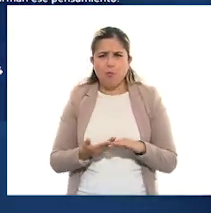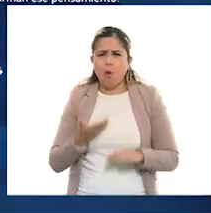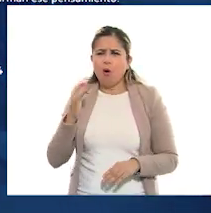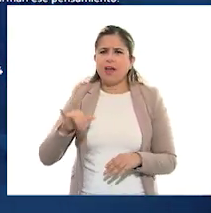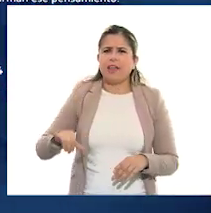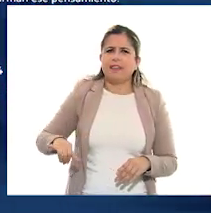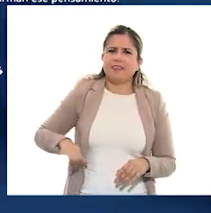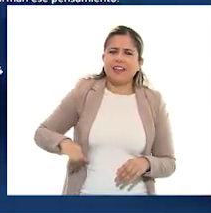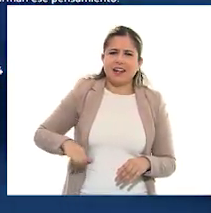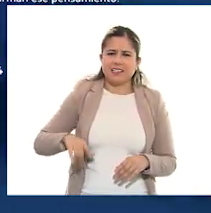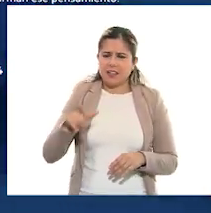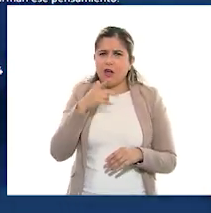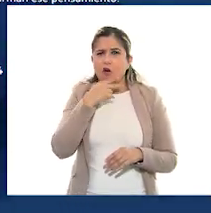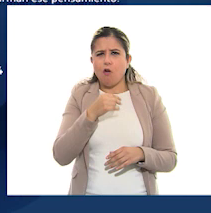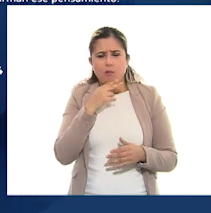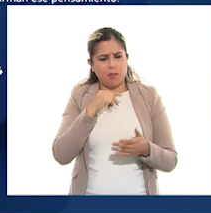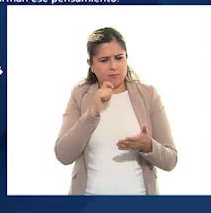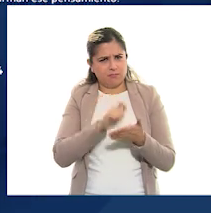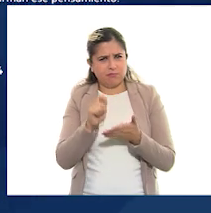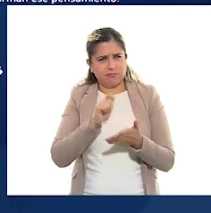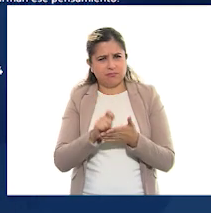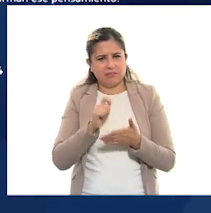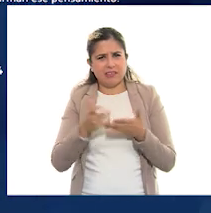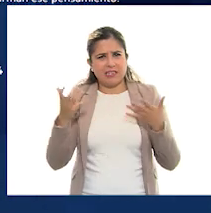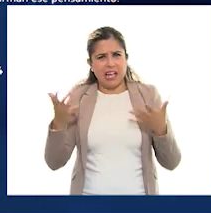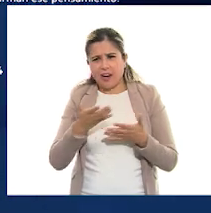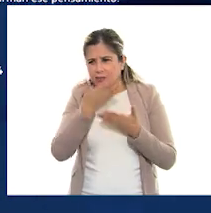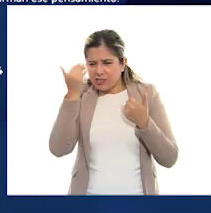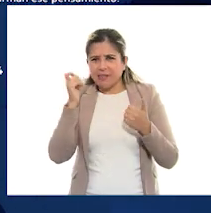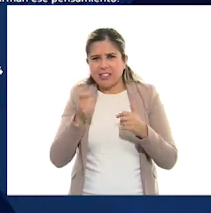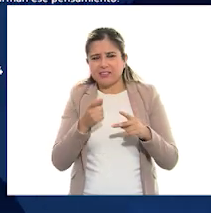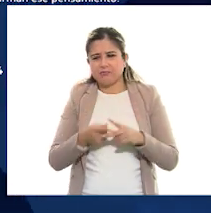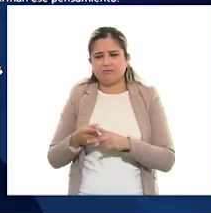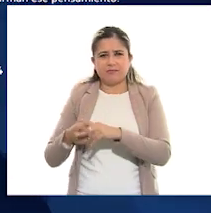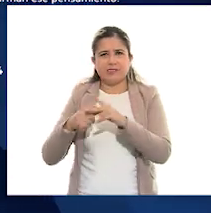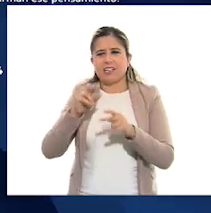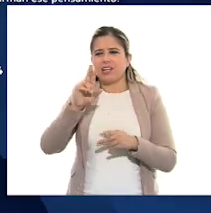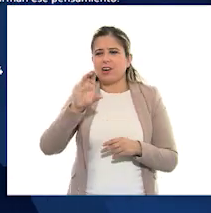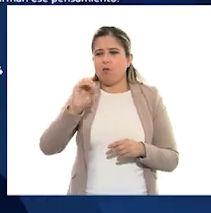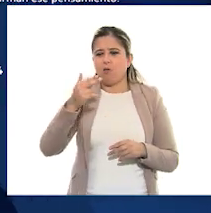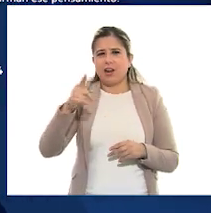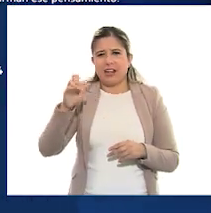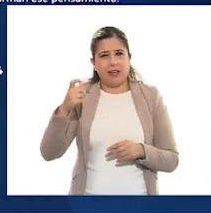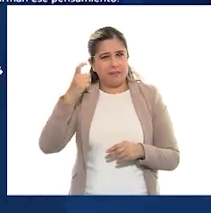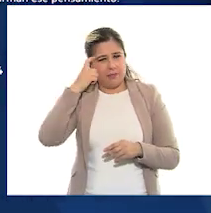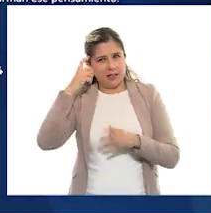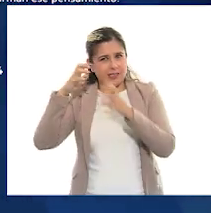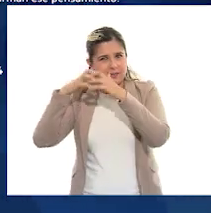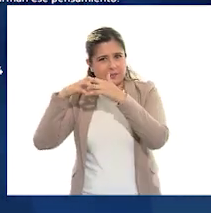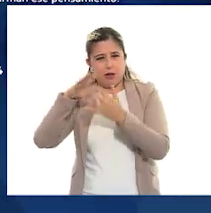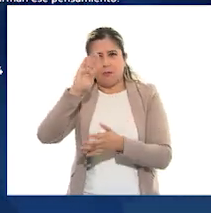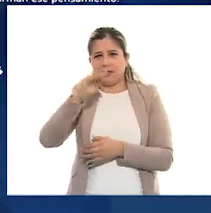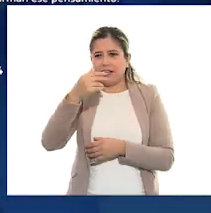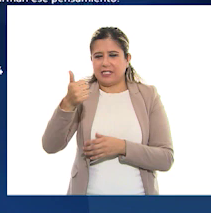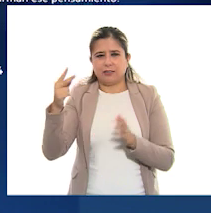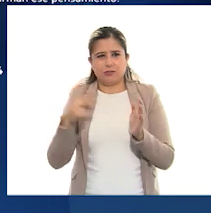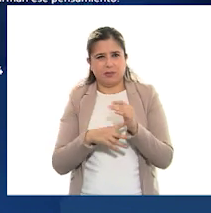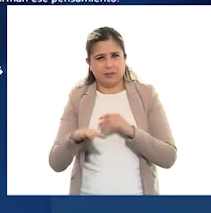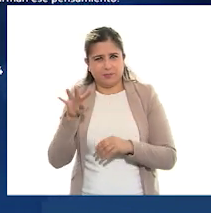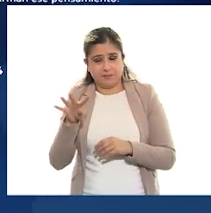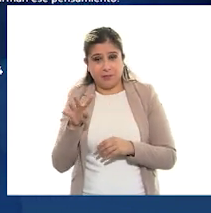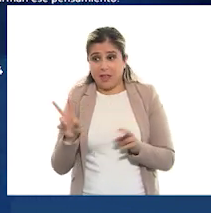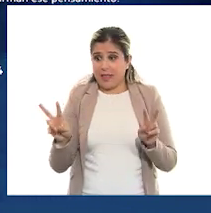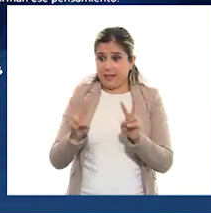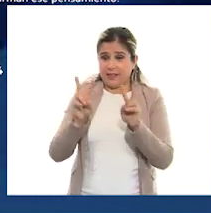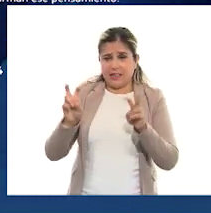el artículo El hombre que ya no sabía calcular de Laurent Cohen. Mente y cerebro 96-2019. El